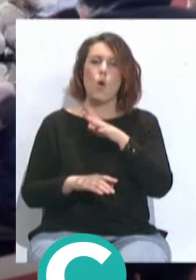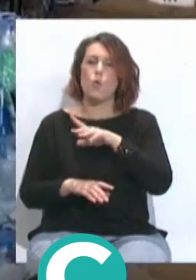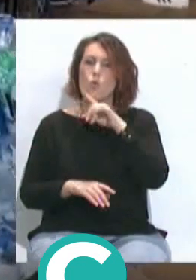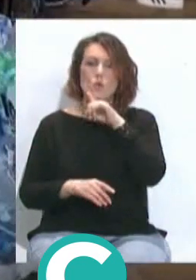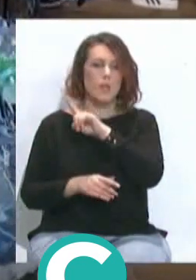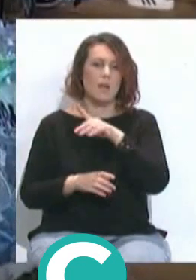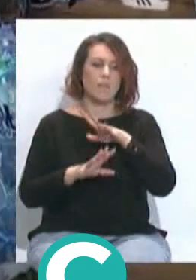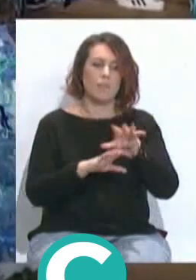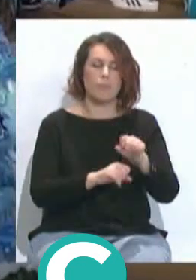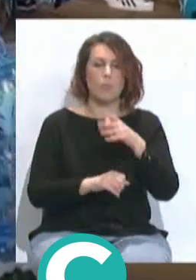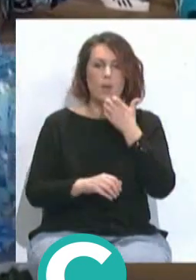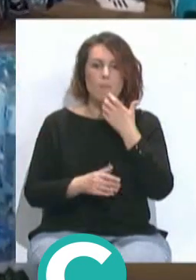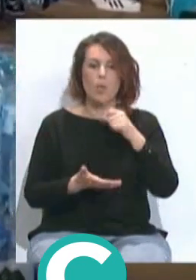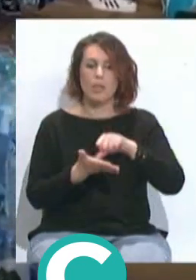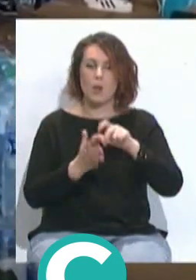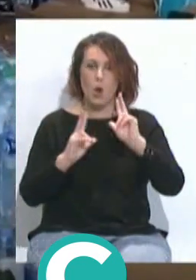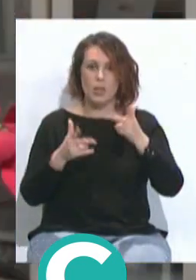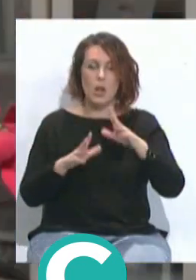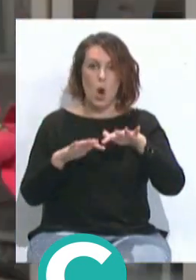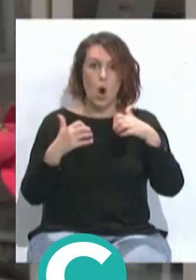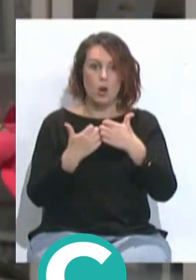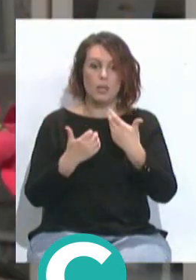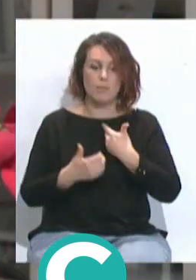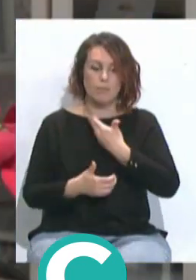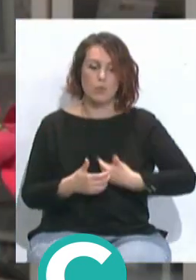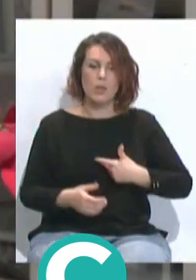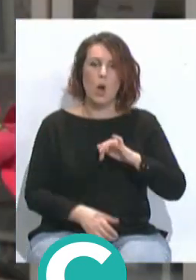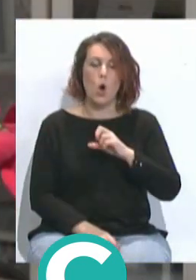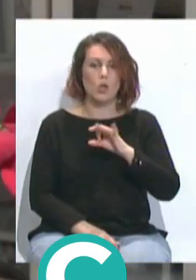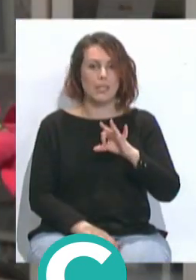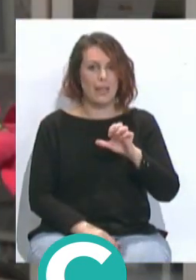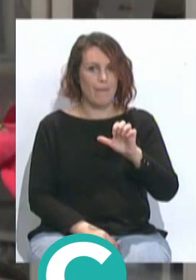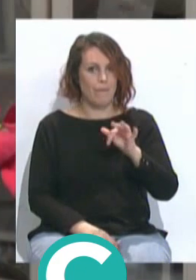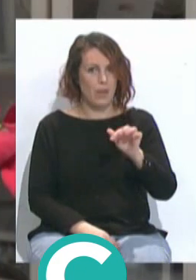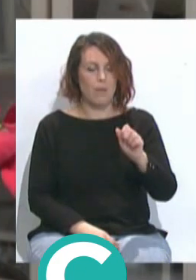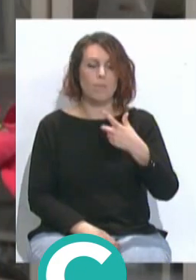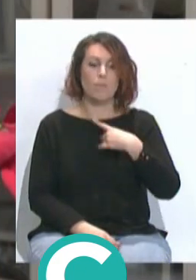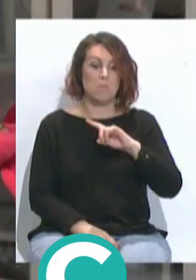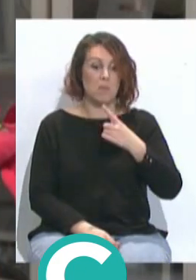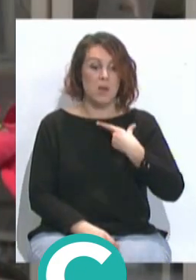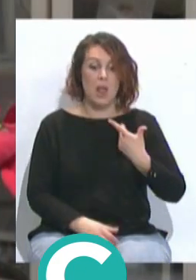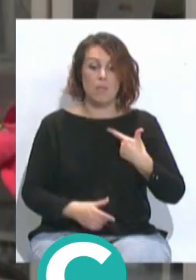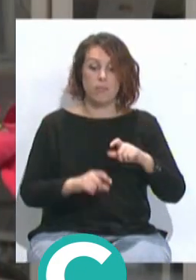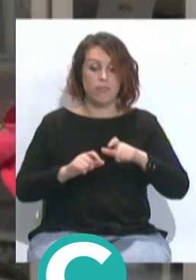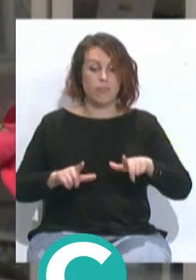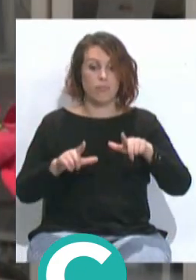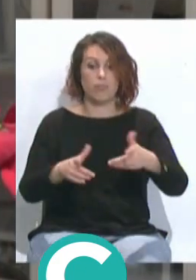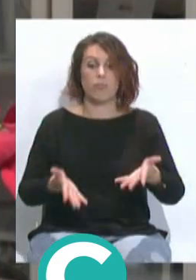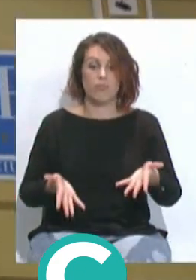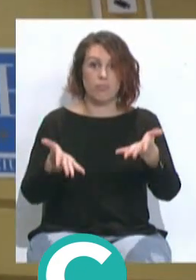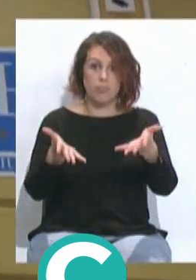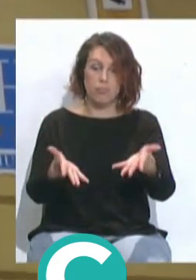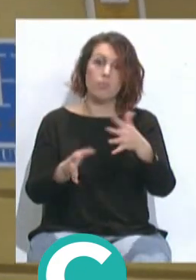como el centricote en las cortes regentado por la empresaria Josefa Díaz ha sido de las primeras en poner su establecimiento a